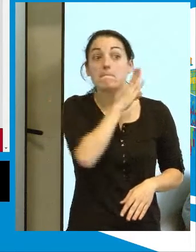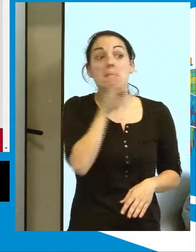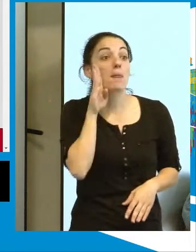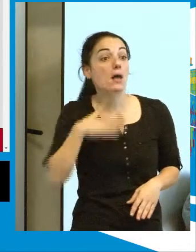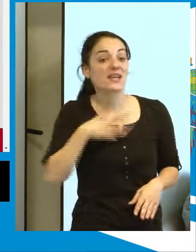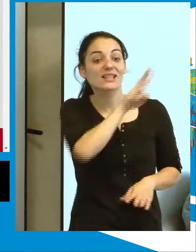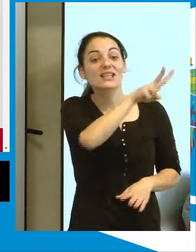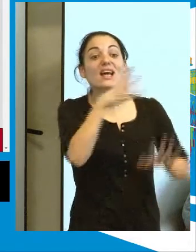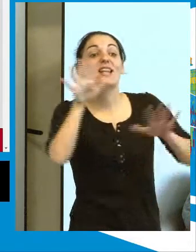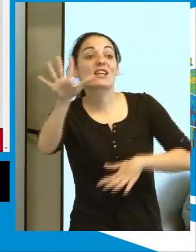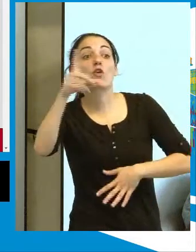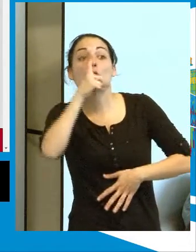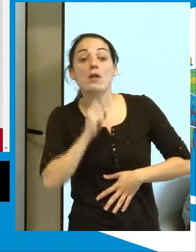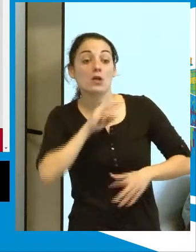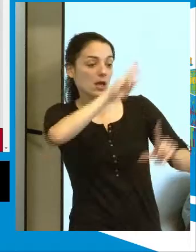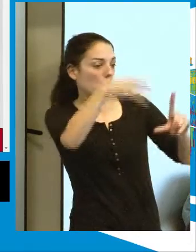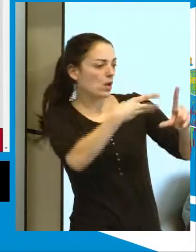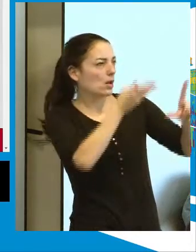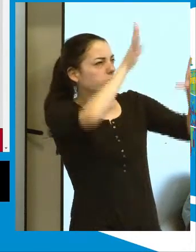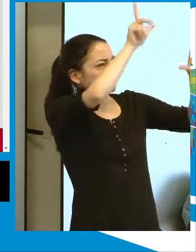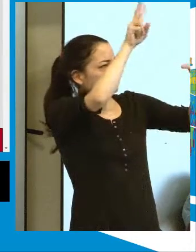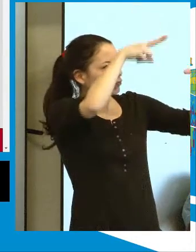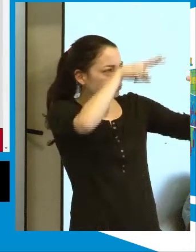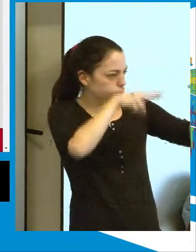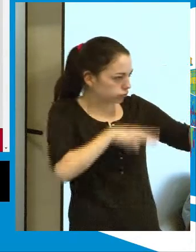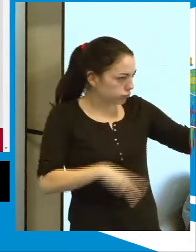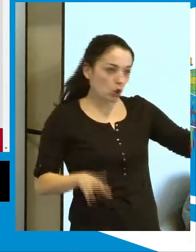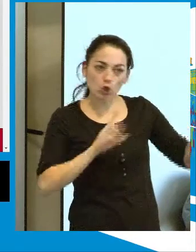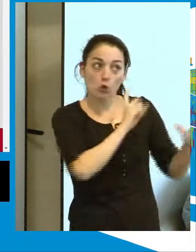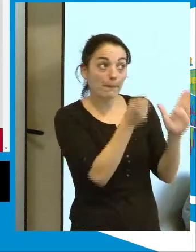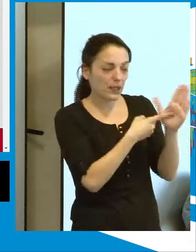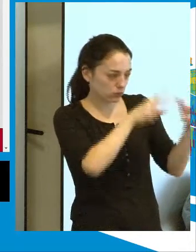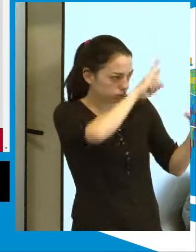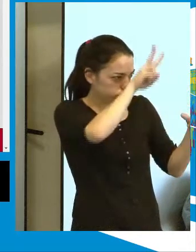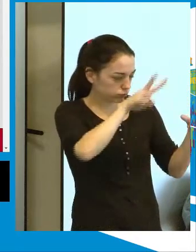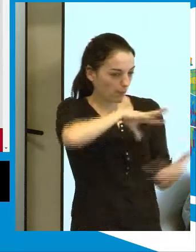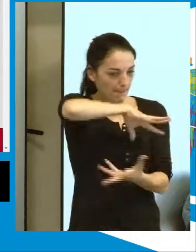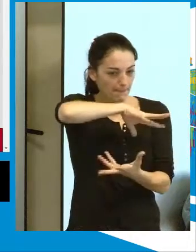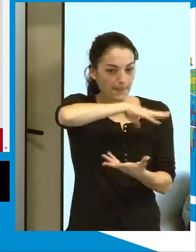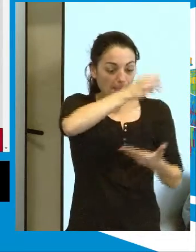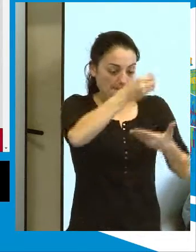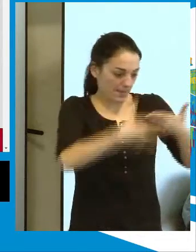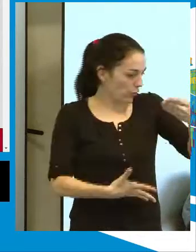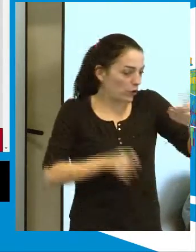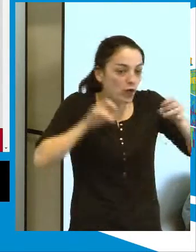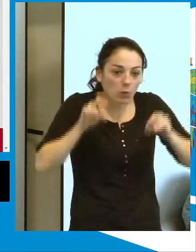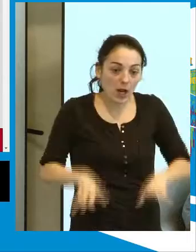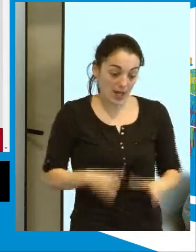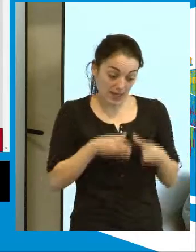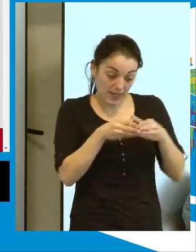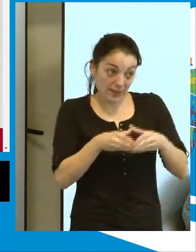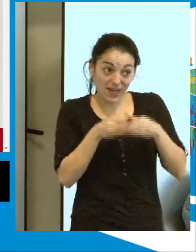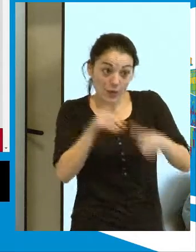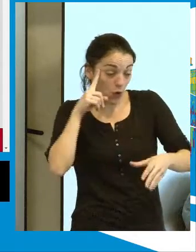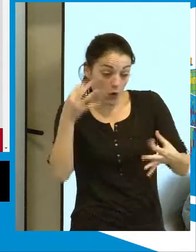y cuando lee una web se la lee de arriba abajo, como si fuera un texto plano, como si fuera un periódico. La lógica de navegación pues no la tiene integrada,